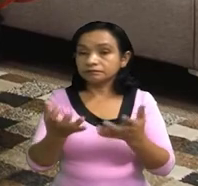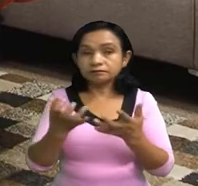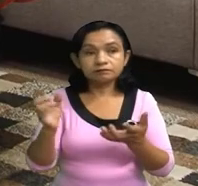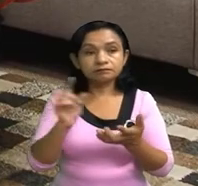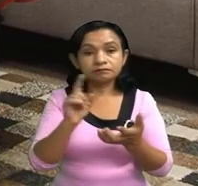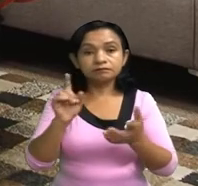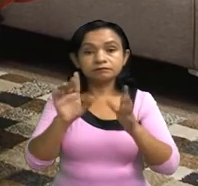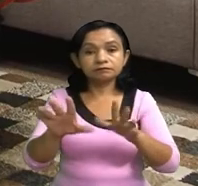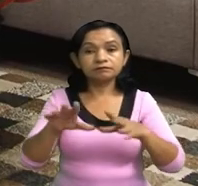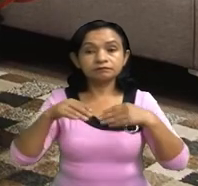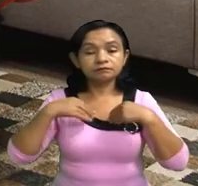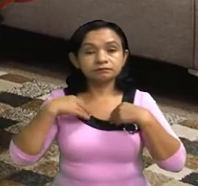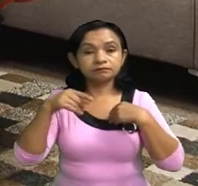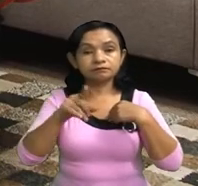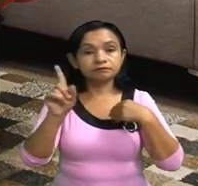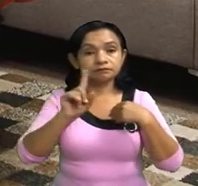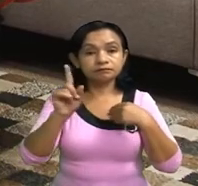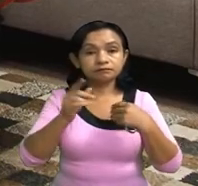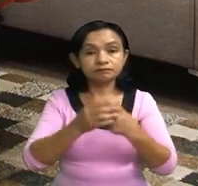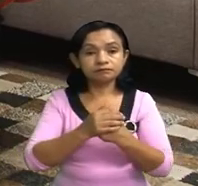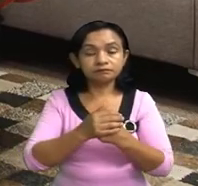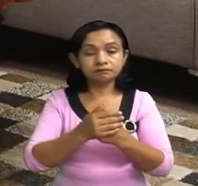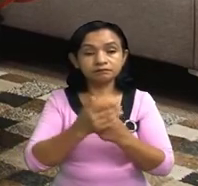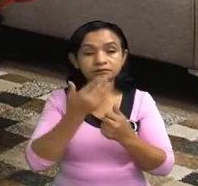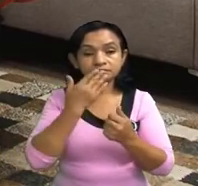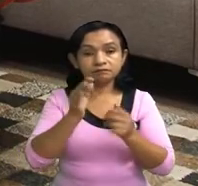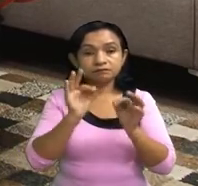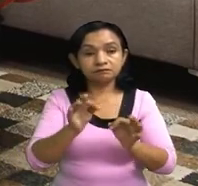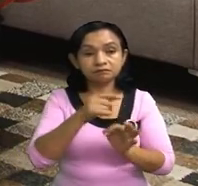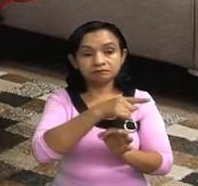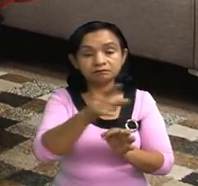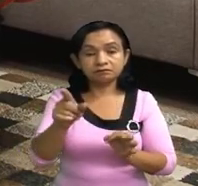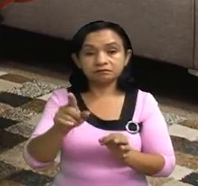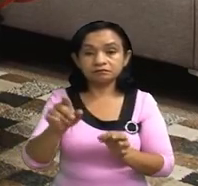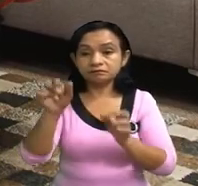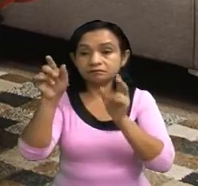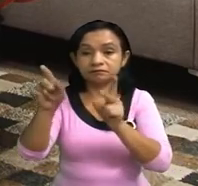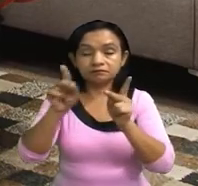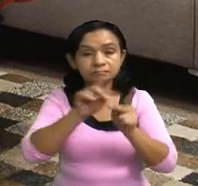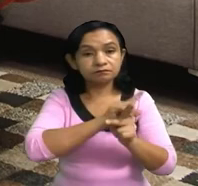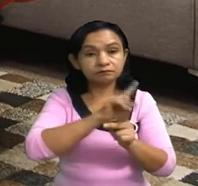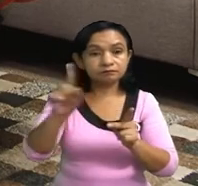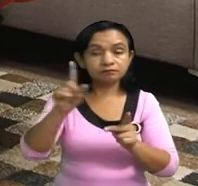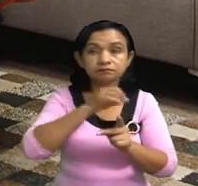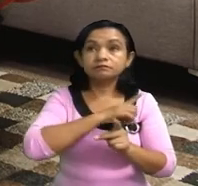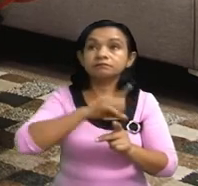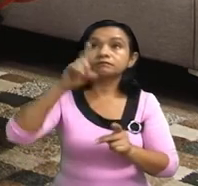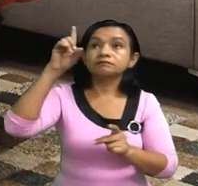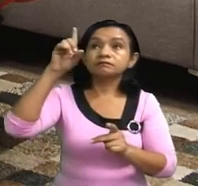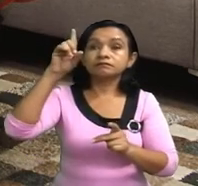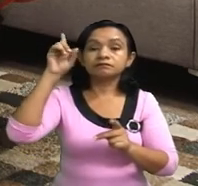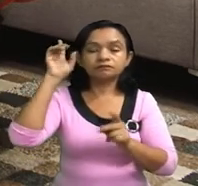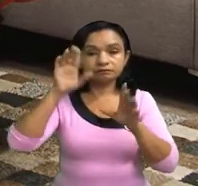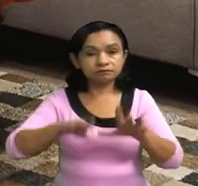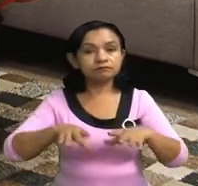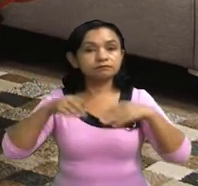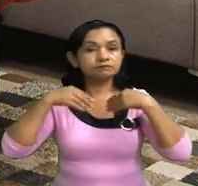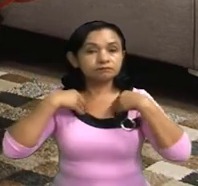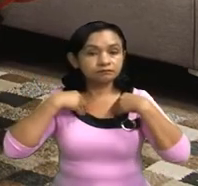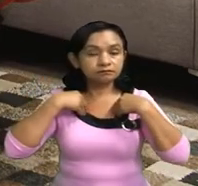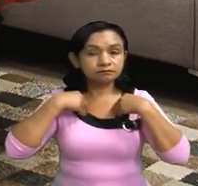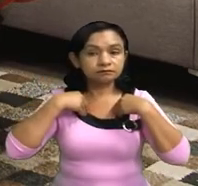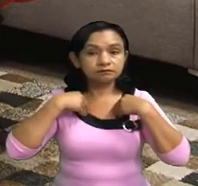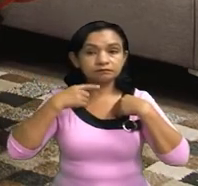nos aprueben. Nosotros no buscamos cómo quedar bien con ustedes ni con nadie. Queremos que Dios sea el que nos apruebe. Por eso